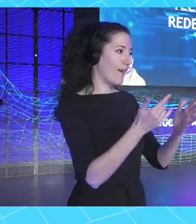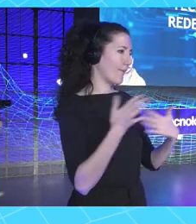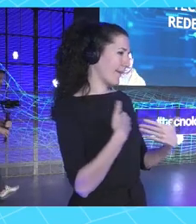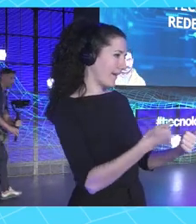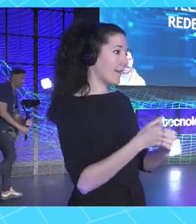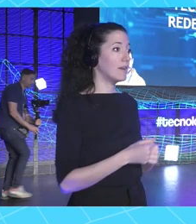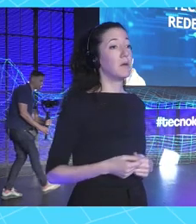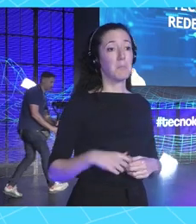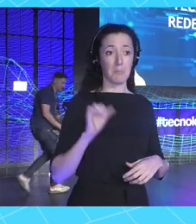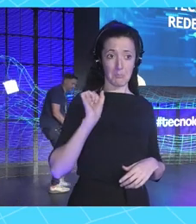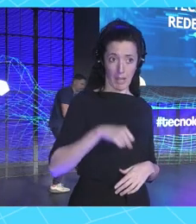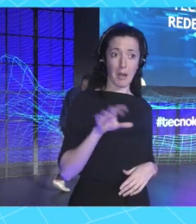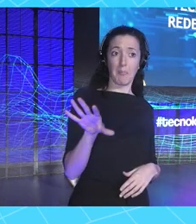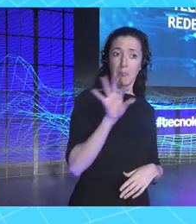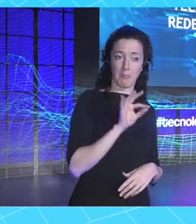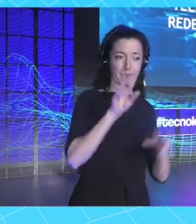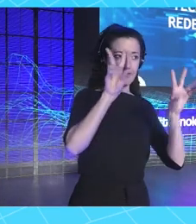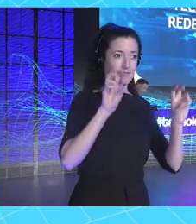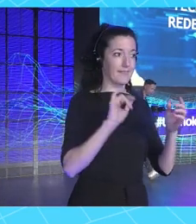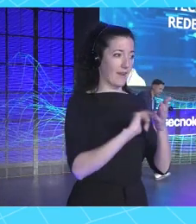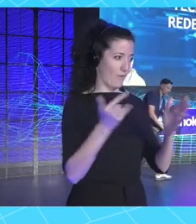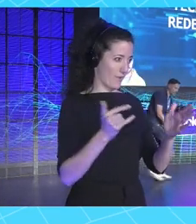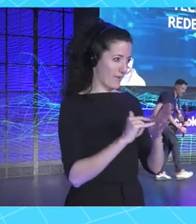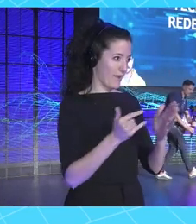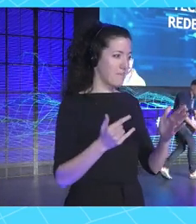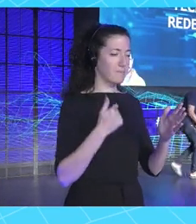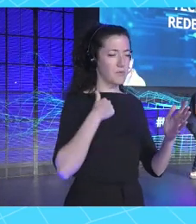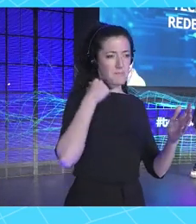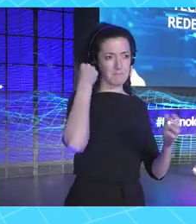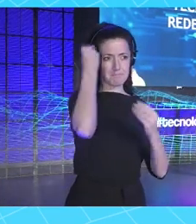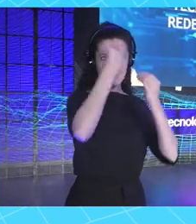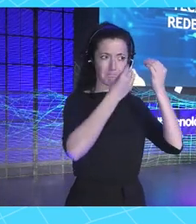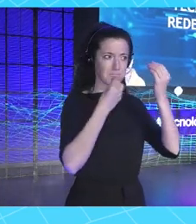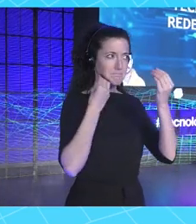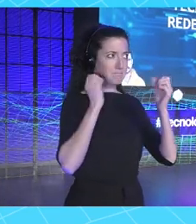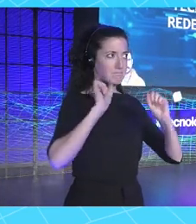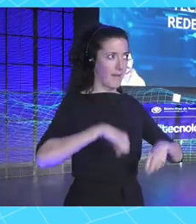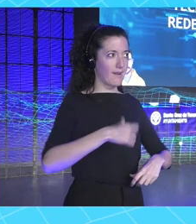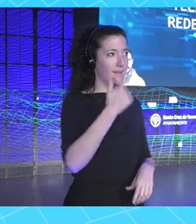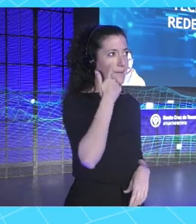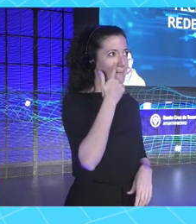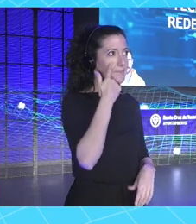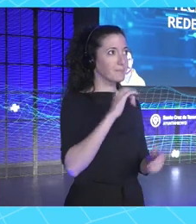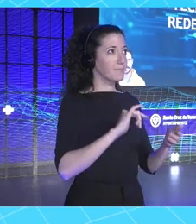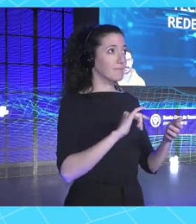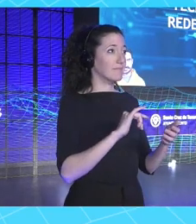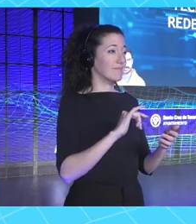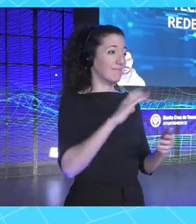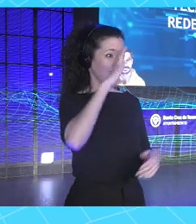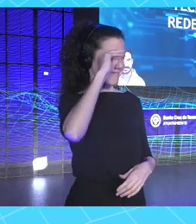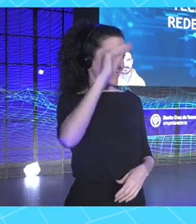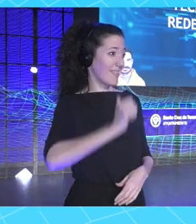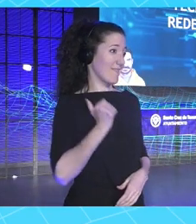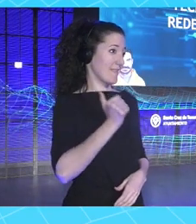tecnología entonces me puse a pensar y dije a ver tecnología inteligente artificial yo no sé mucho